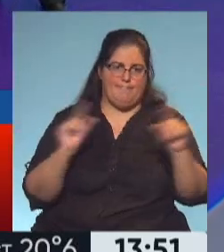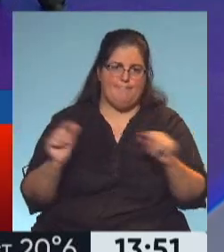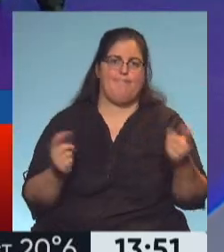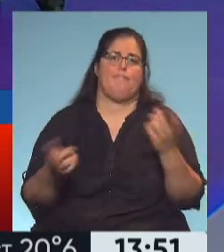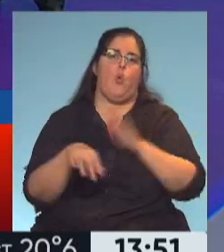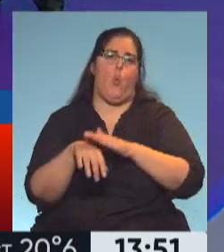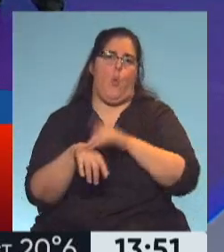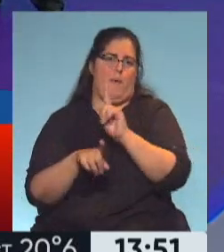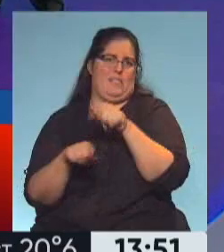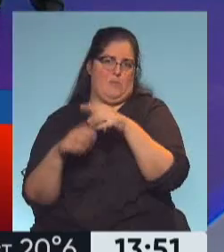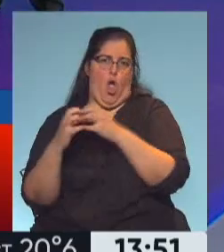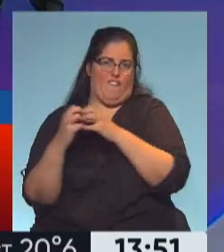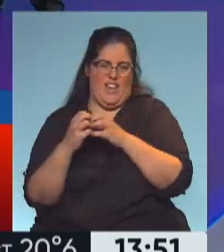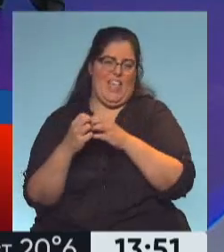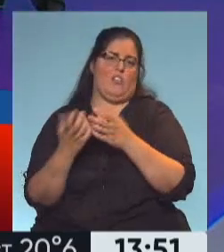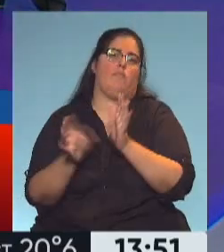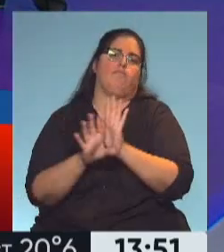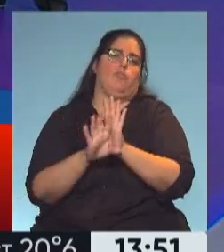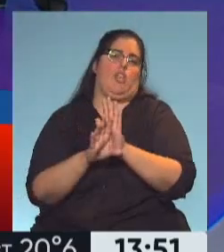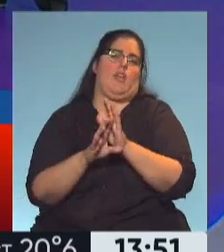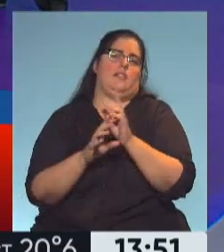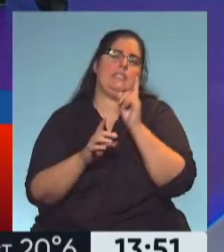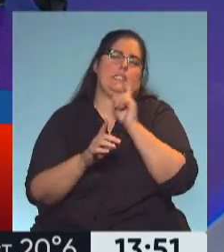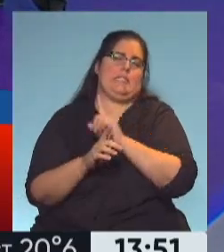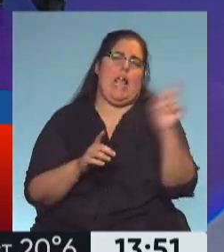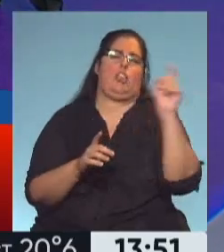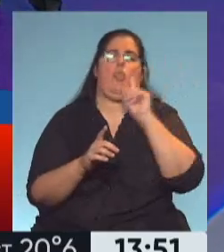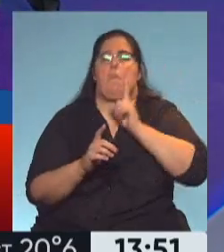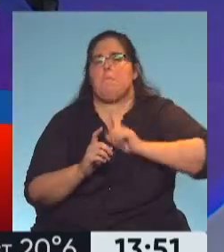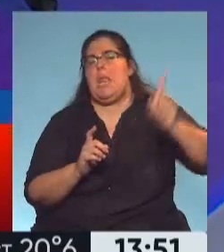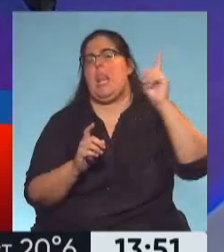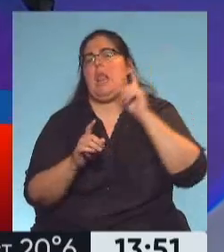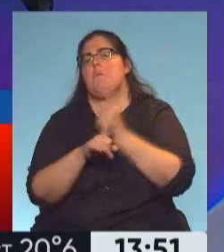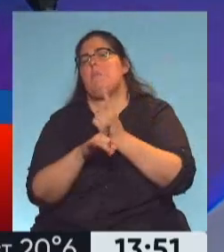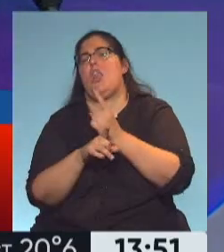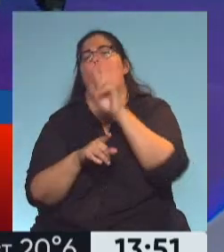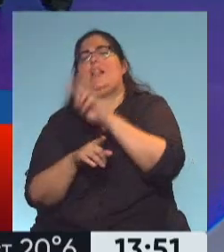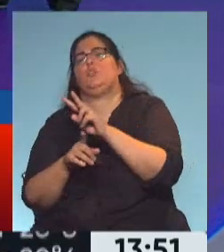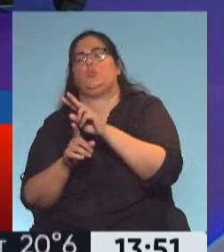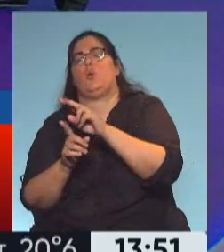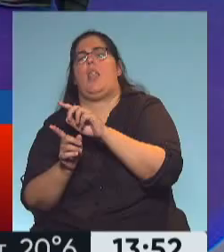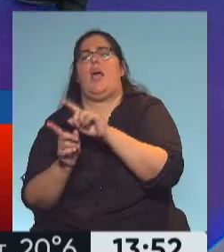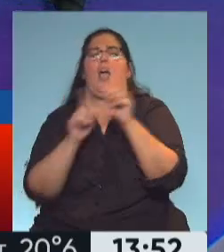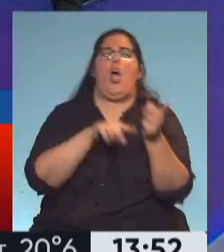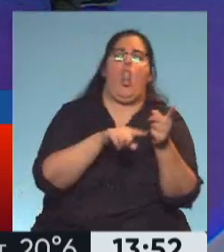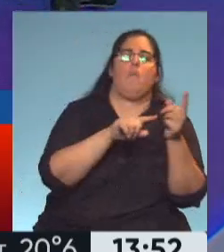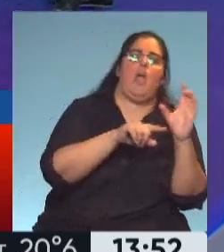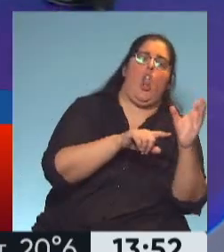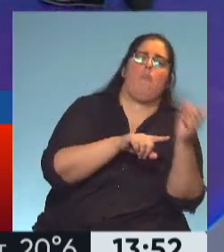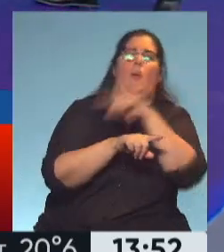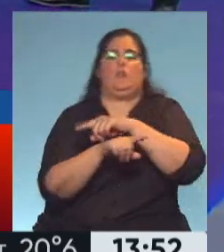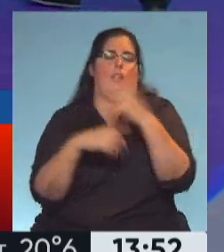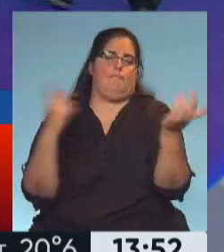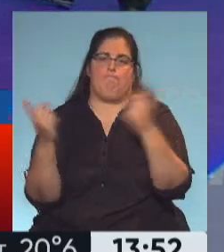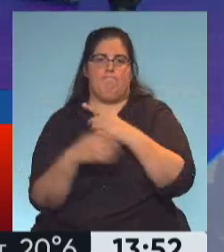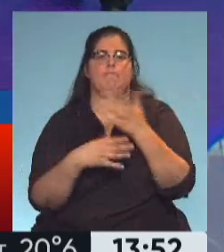los desplazados han llegado, cientos de miles de desplazados, primero de Colombia hacia Venezuela, después pasando de Venezuela hacia Colombia.